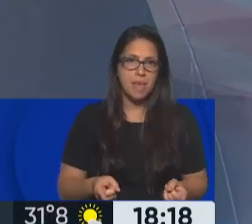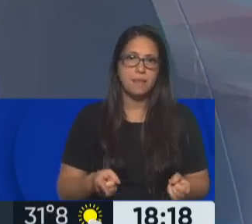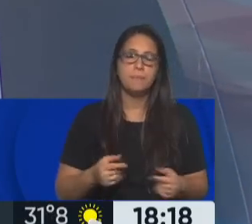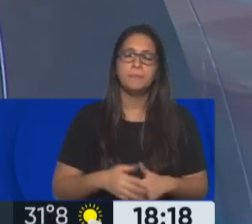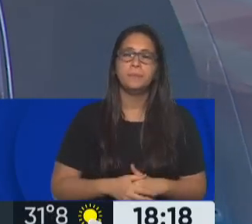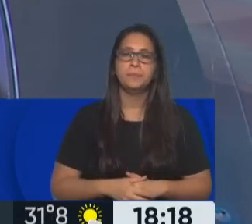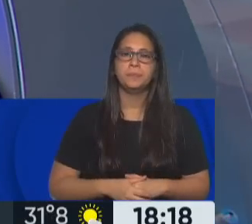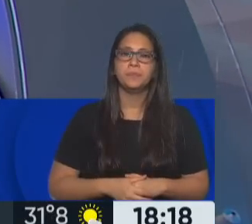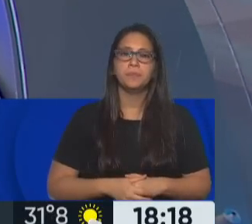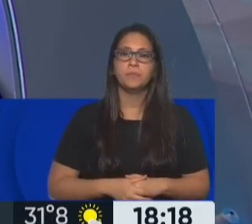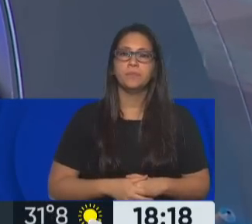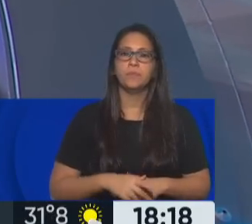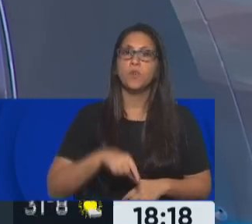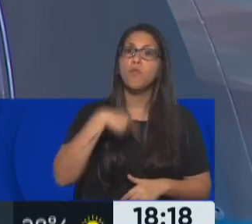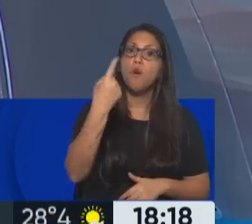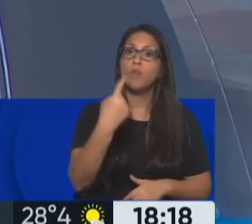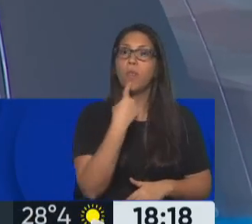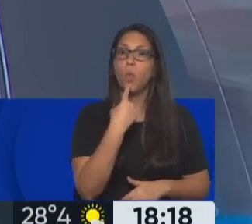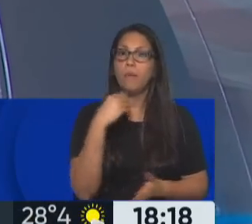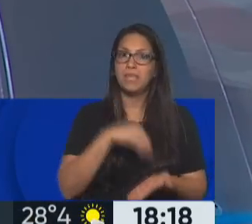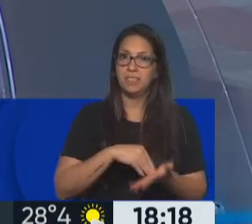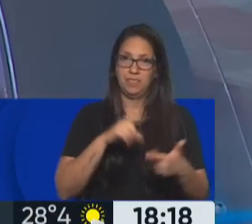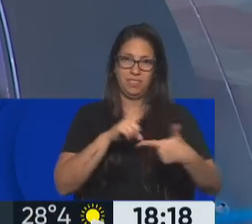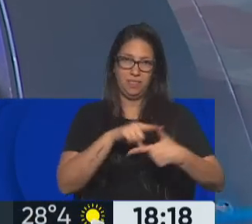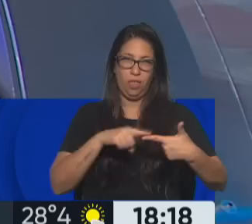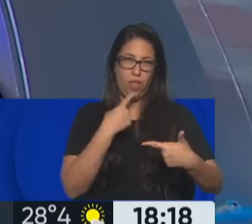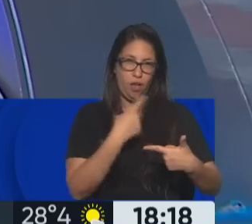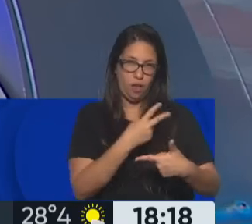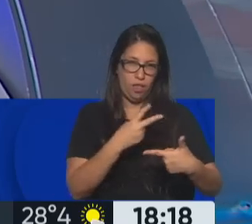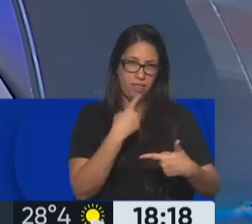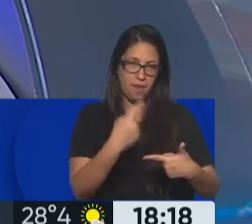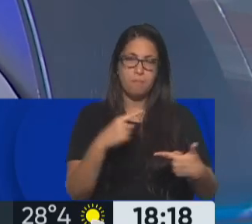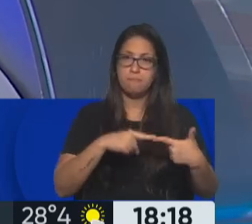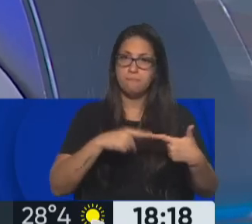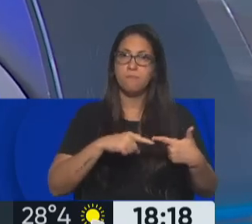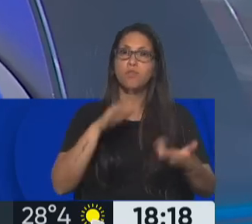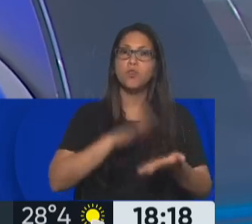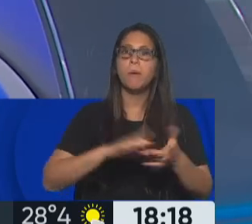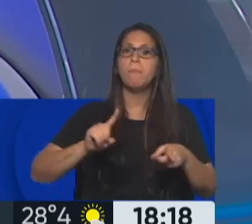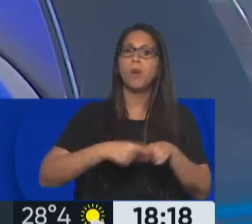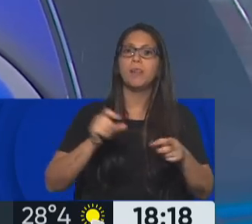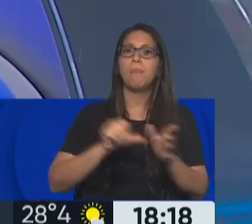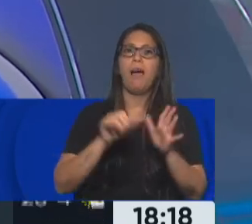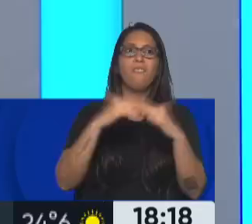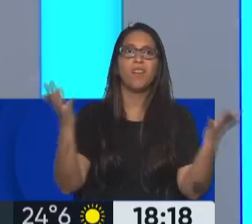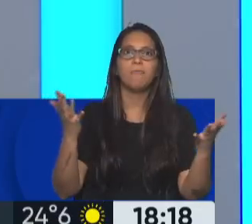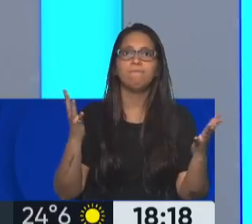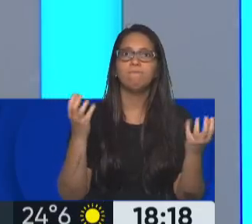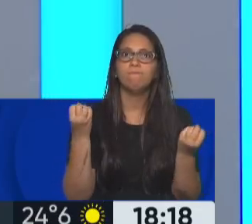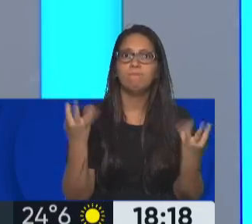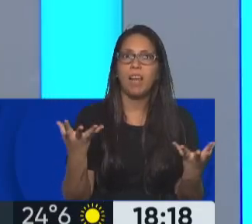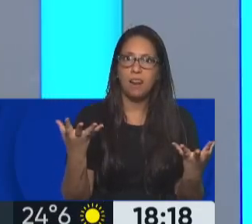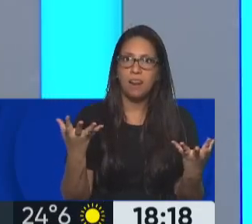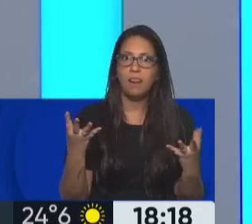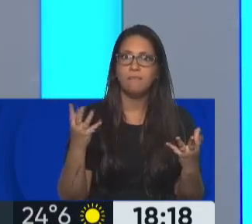después también hay otra duda que tiene que ver con la política exterior, también es importante. Sin dudas. Con